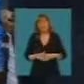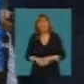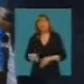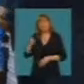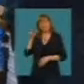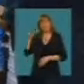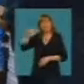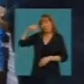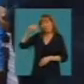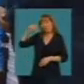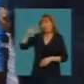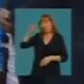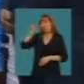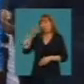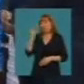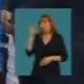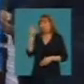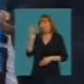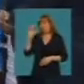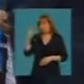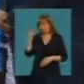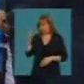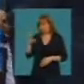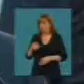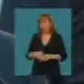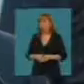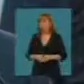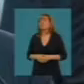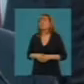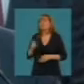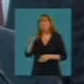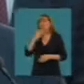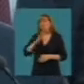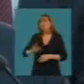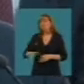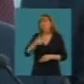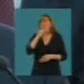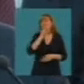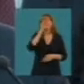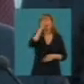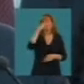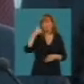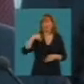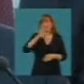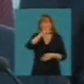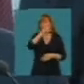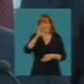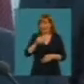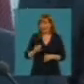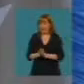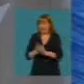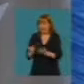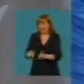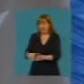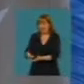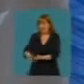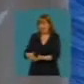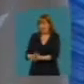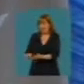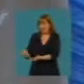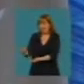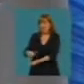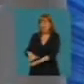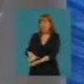Doctor Juan Luis Mansur, juráis por Dios y por la patria sobre estos santos